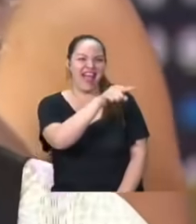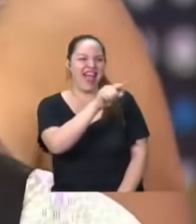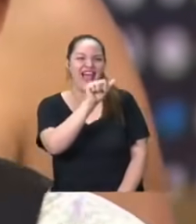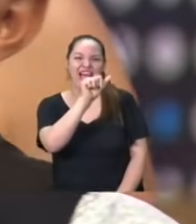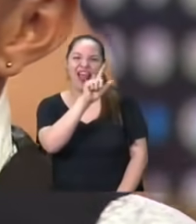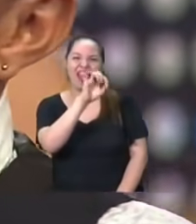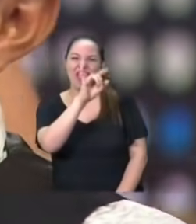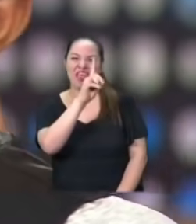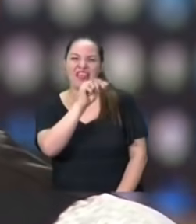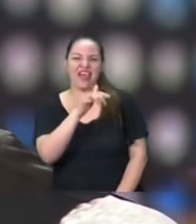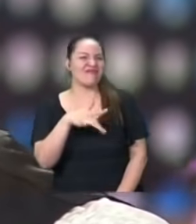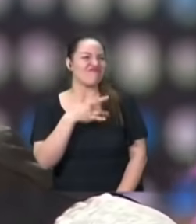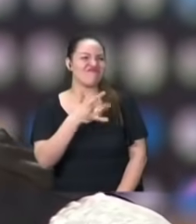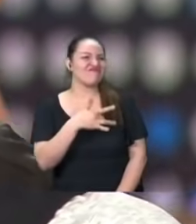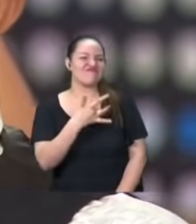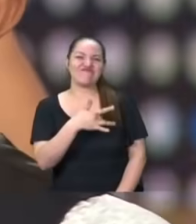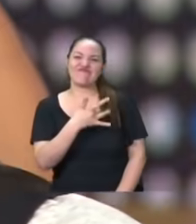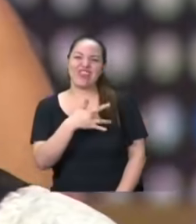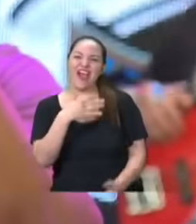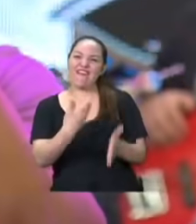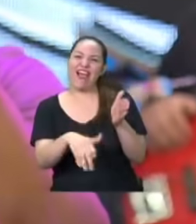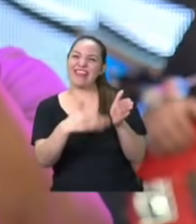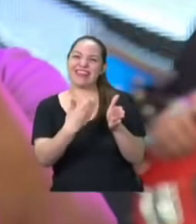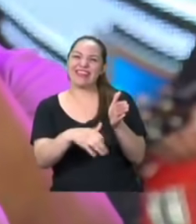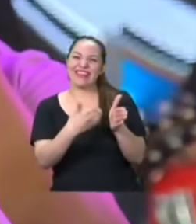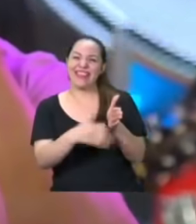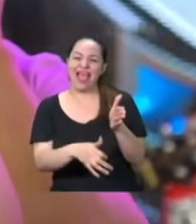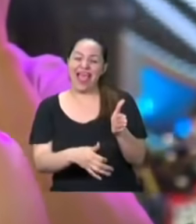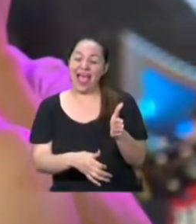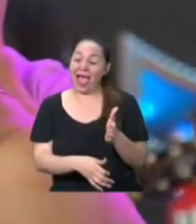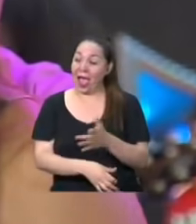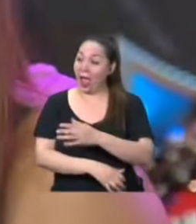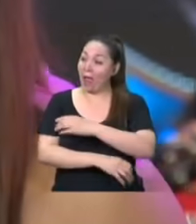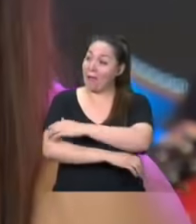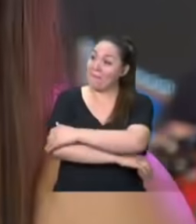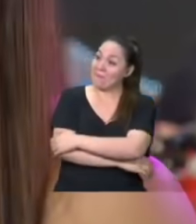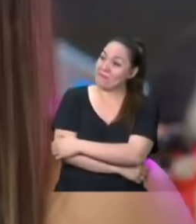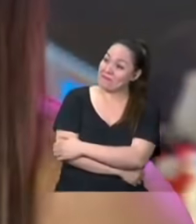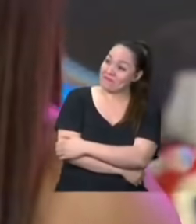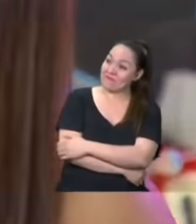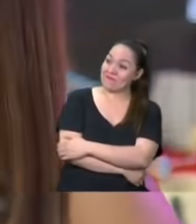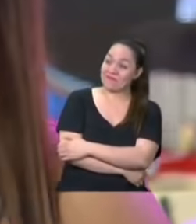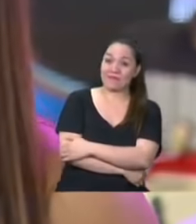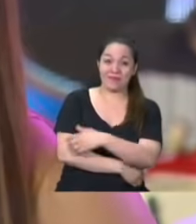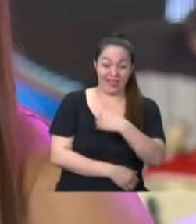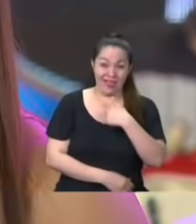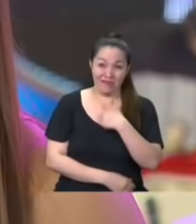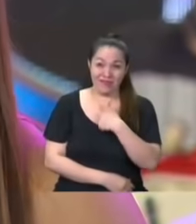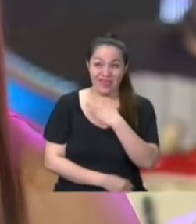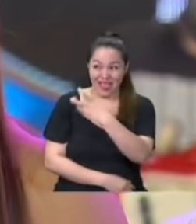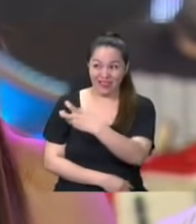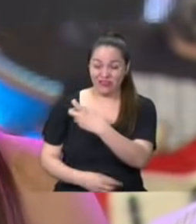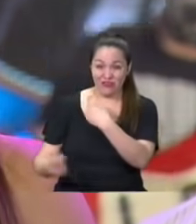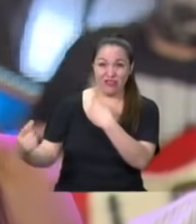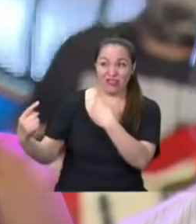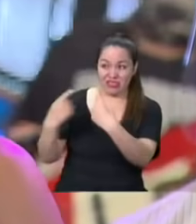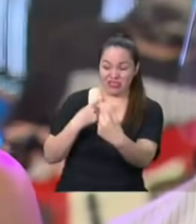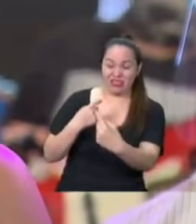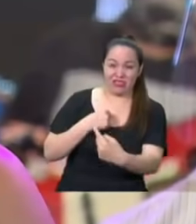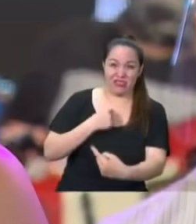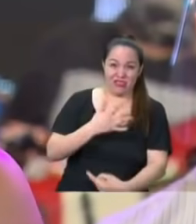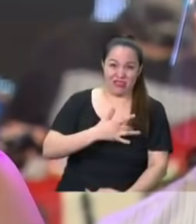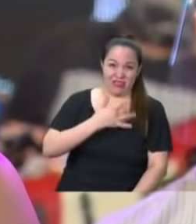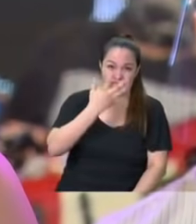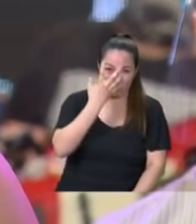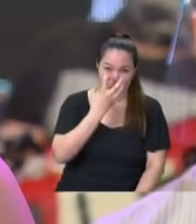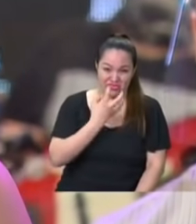¡No te llenó! No, es correcto. No te... ¿Sabes lo que me duelen a mí esas palabras, Chávez? O sea, la